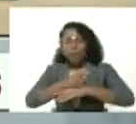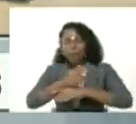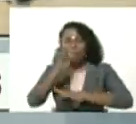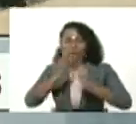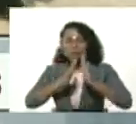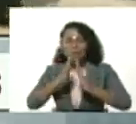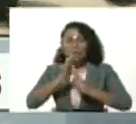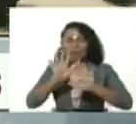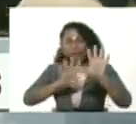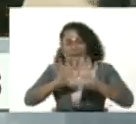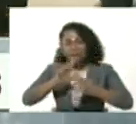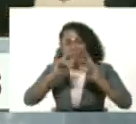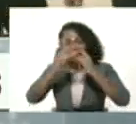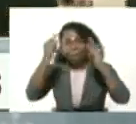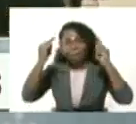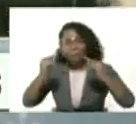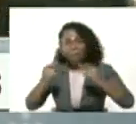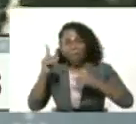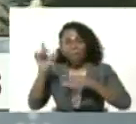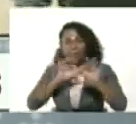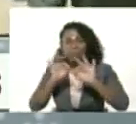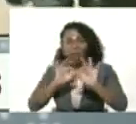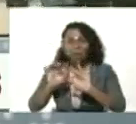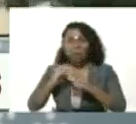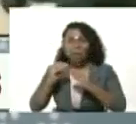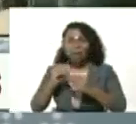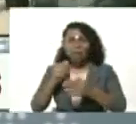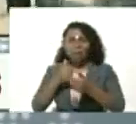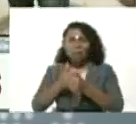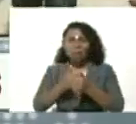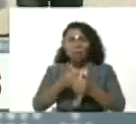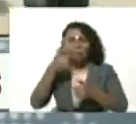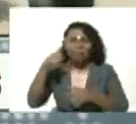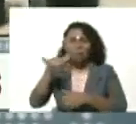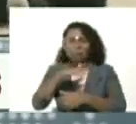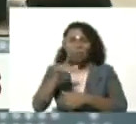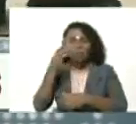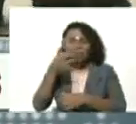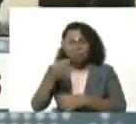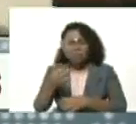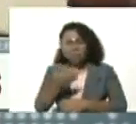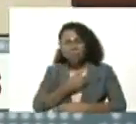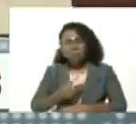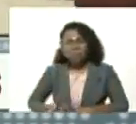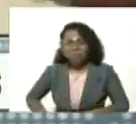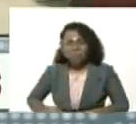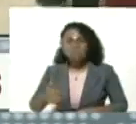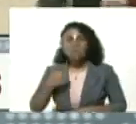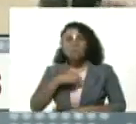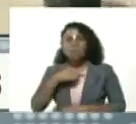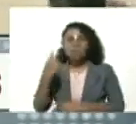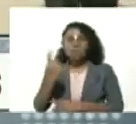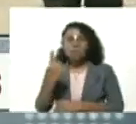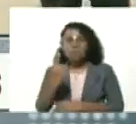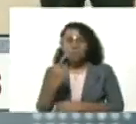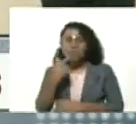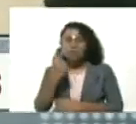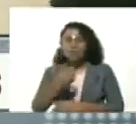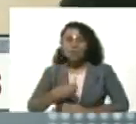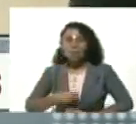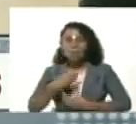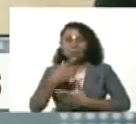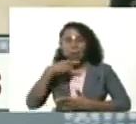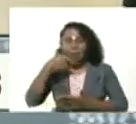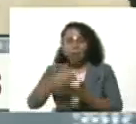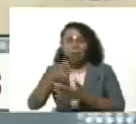con personal militar preparado y adiestrado para asistir a nuestro pueblo. De verdad, presidente, que solo me queda expresarle en nombre del